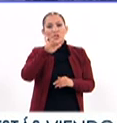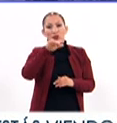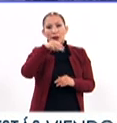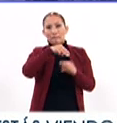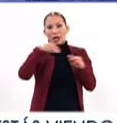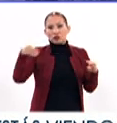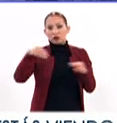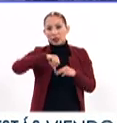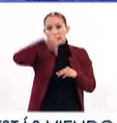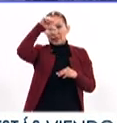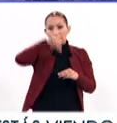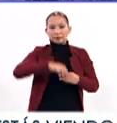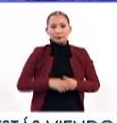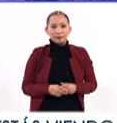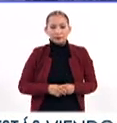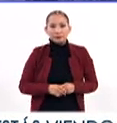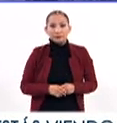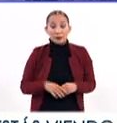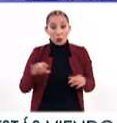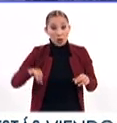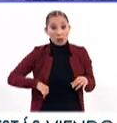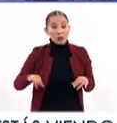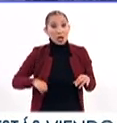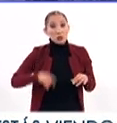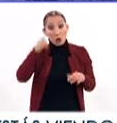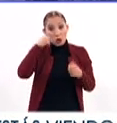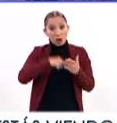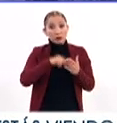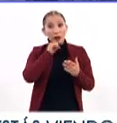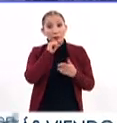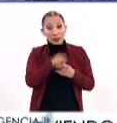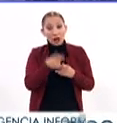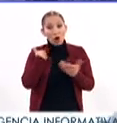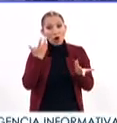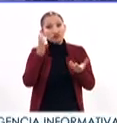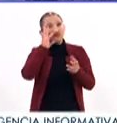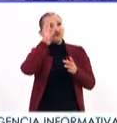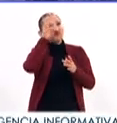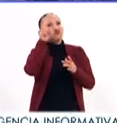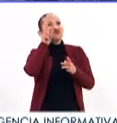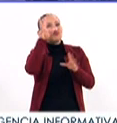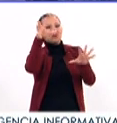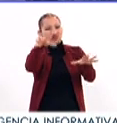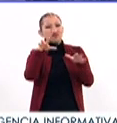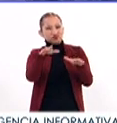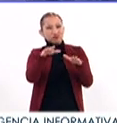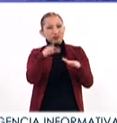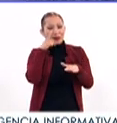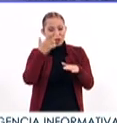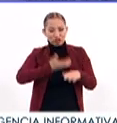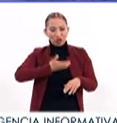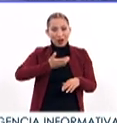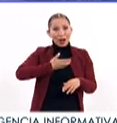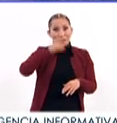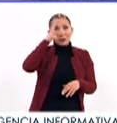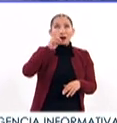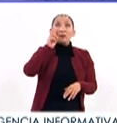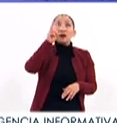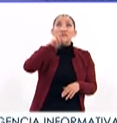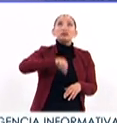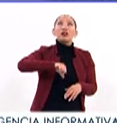metros. Claro. Bueno, pues interesante. Supongo que también tiene que ver mucho con la estética. Cuando estás en el Zócalo capitalino